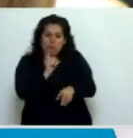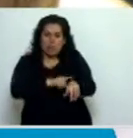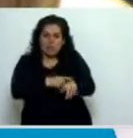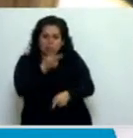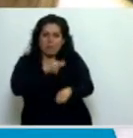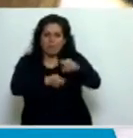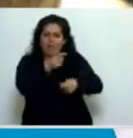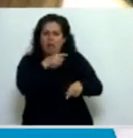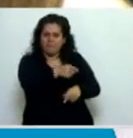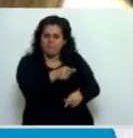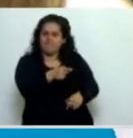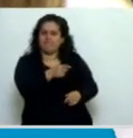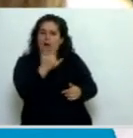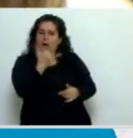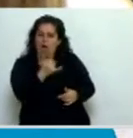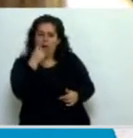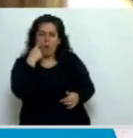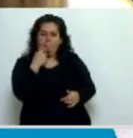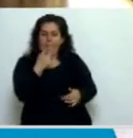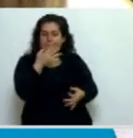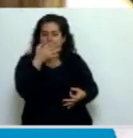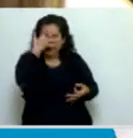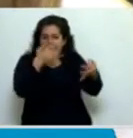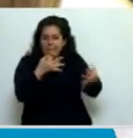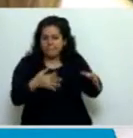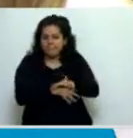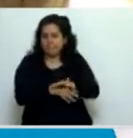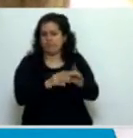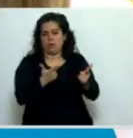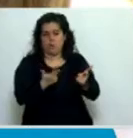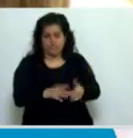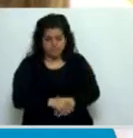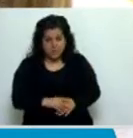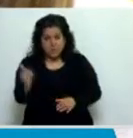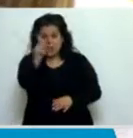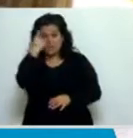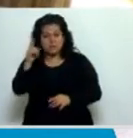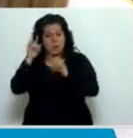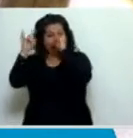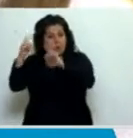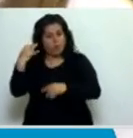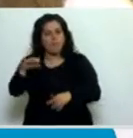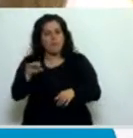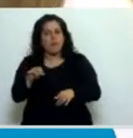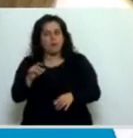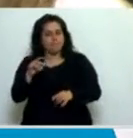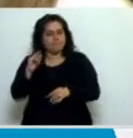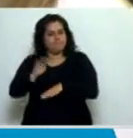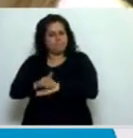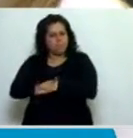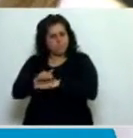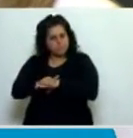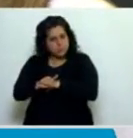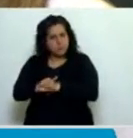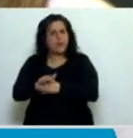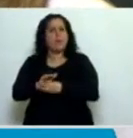actúa generando situaciones de injusticia. El Estado es quien debe cumplir esa función, pero esto tiene que